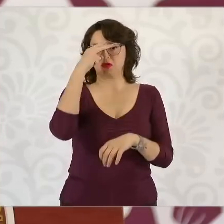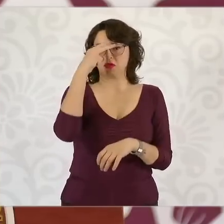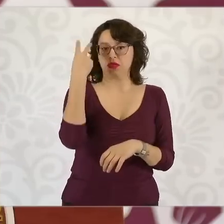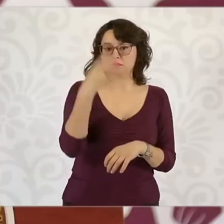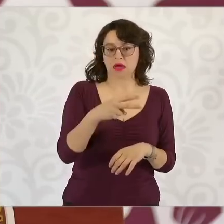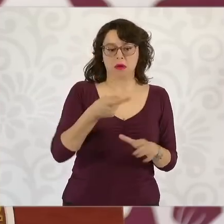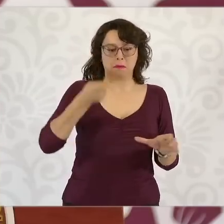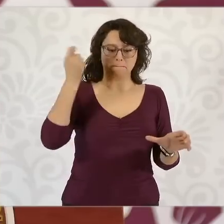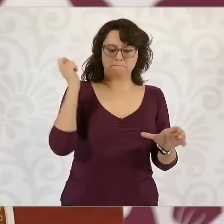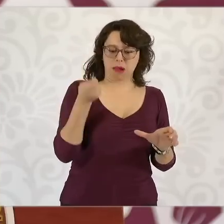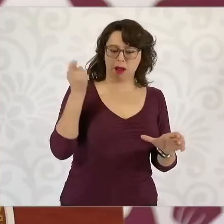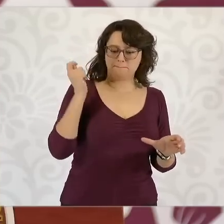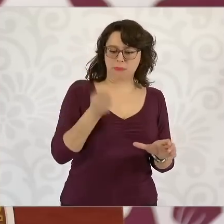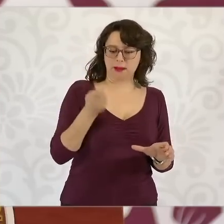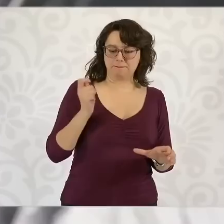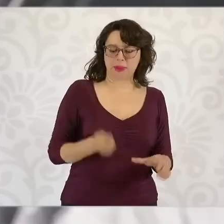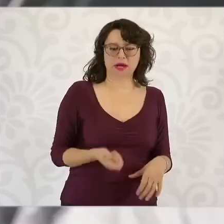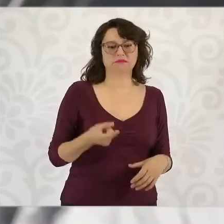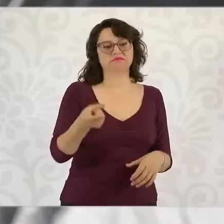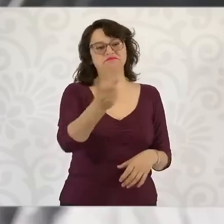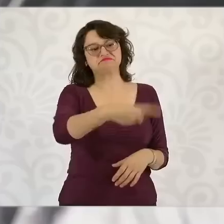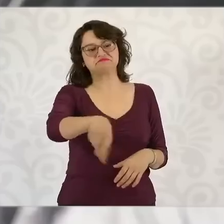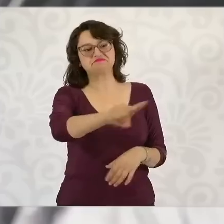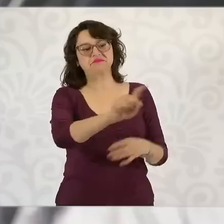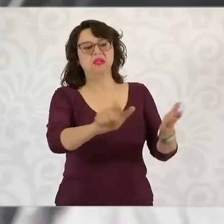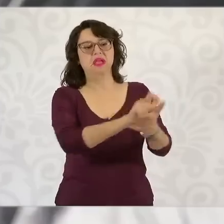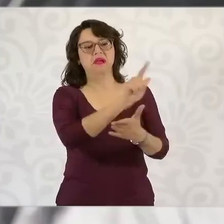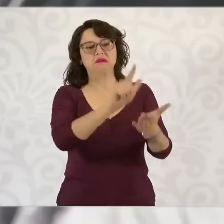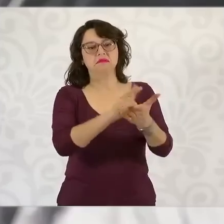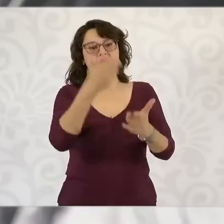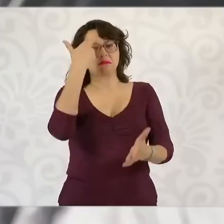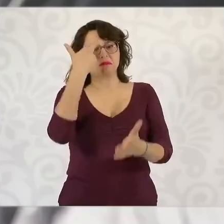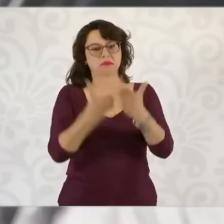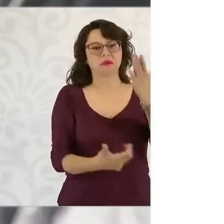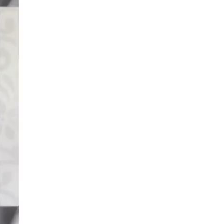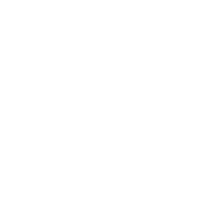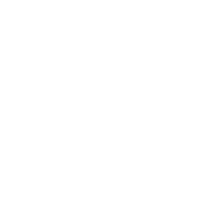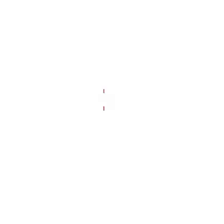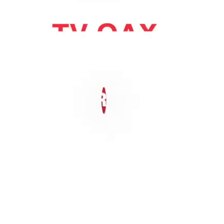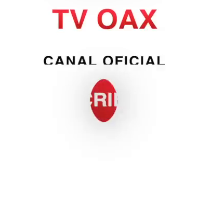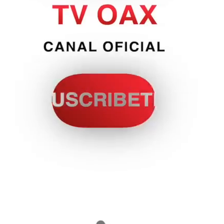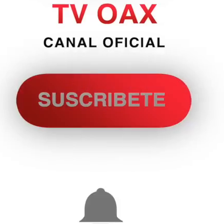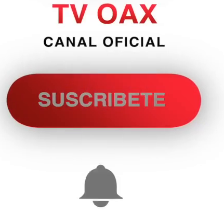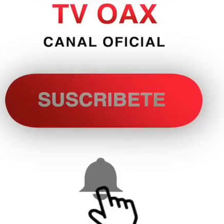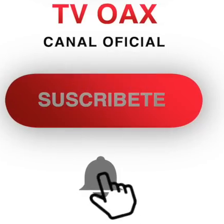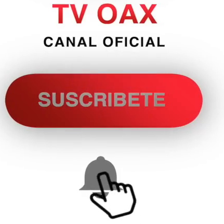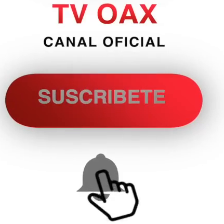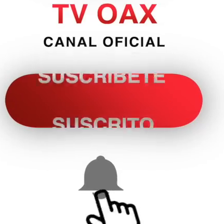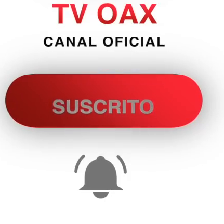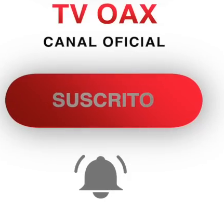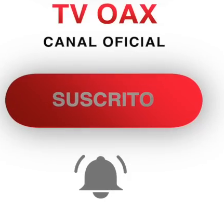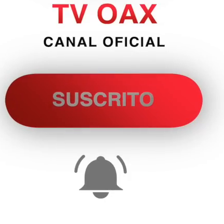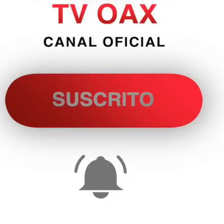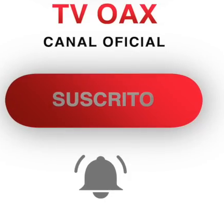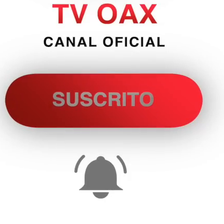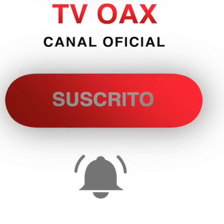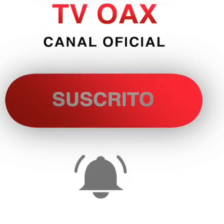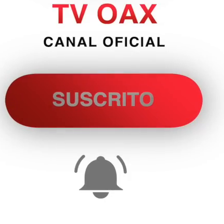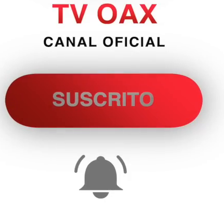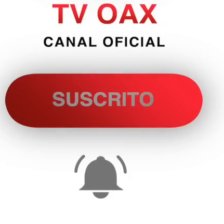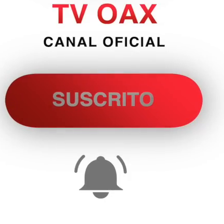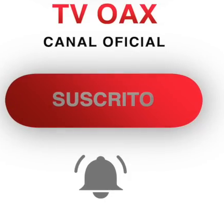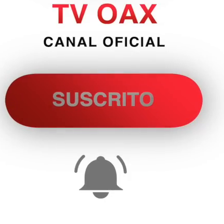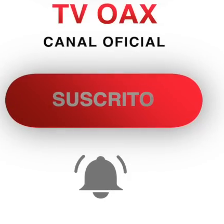resuelto medidas que han facilitado la liberación de personas procesadas por delitos de delincuencia organizada, operaciones con recursos de procedencia